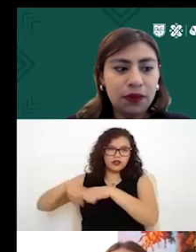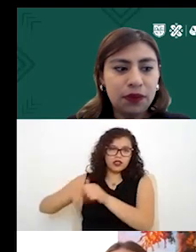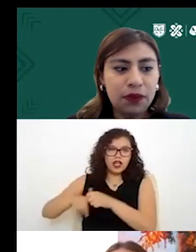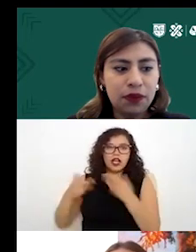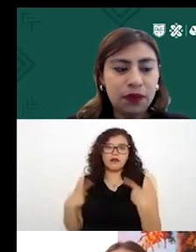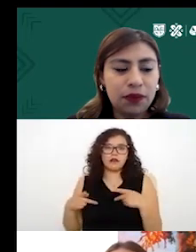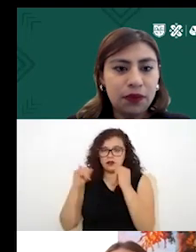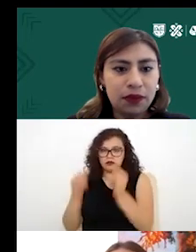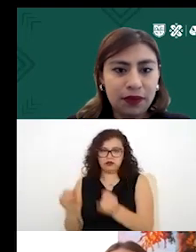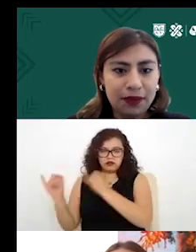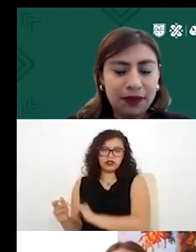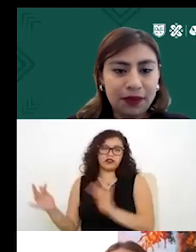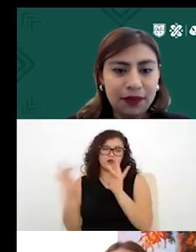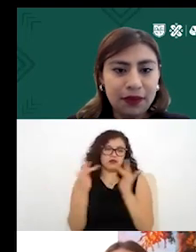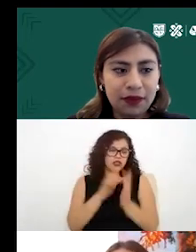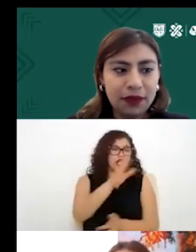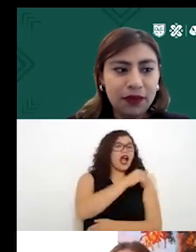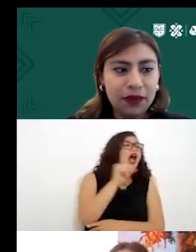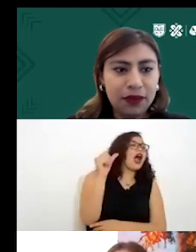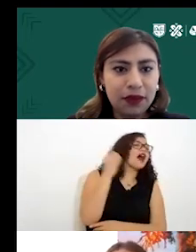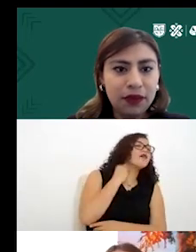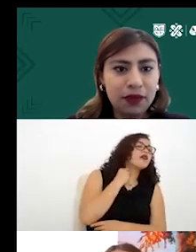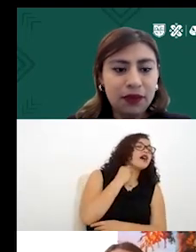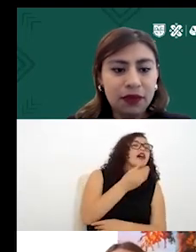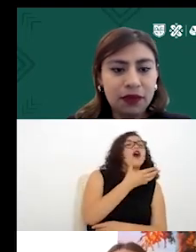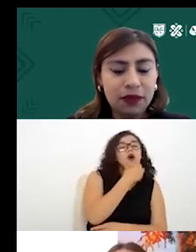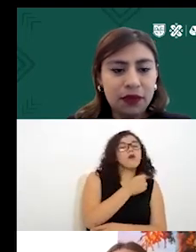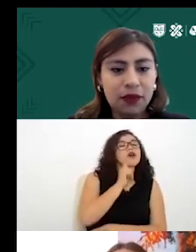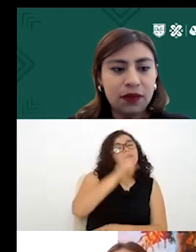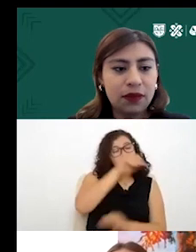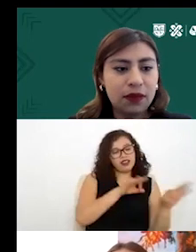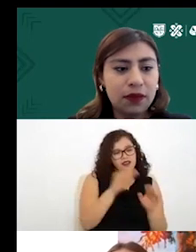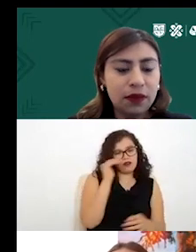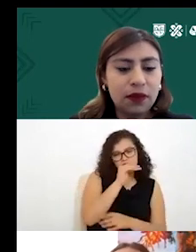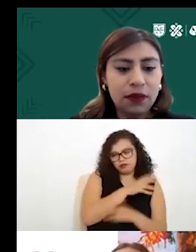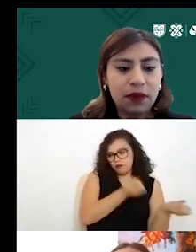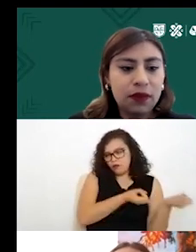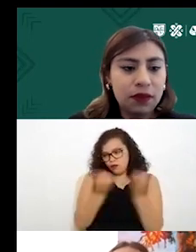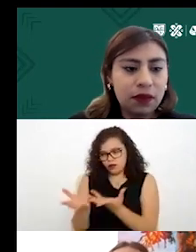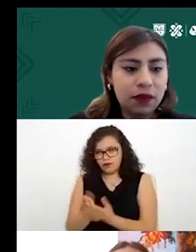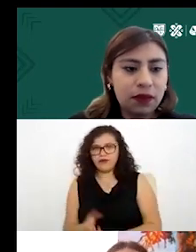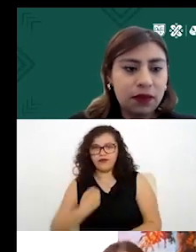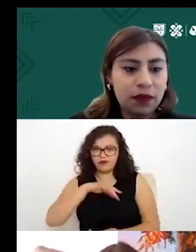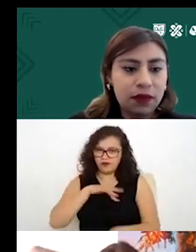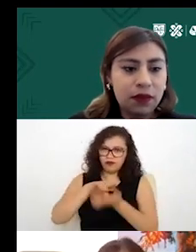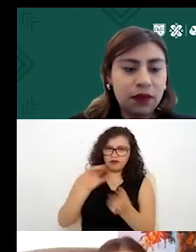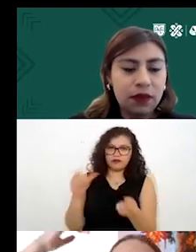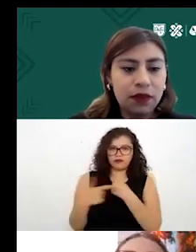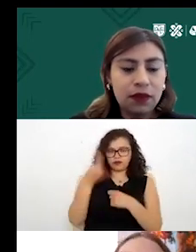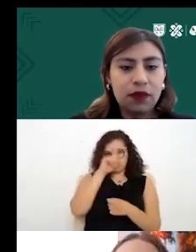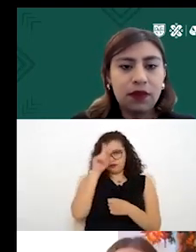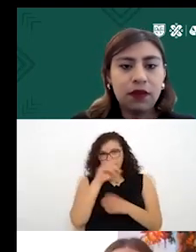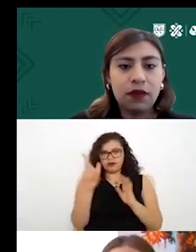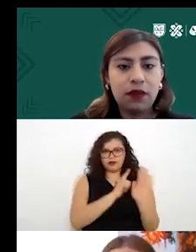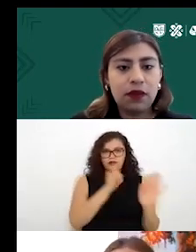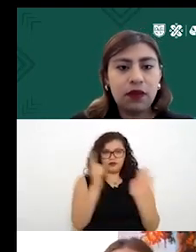individuos, y una red de abogados y abogadas que están comprometidos con la labor pro bono. Entonces, reiterarles nuestro apoyo de que si requieren asesoría legal, la